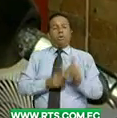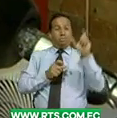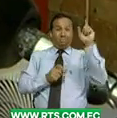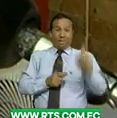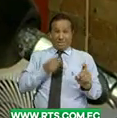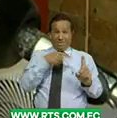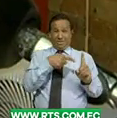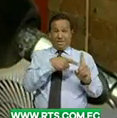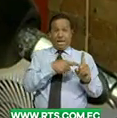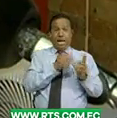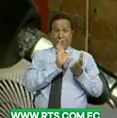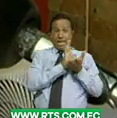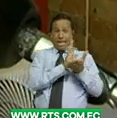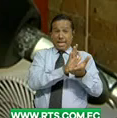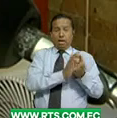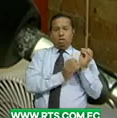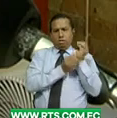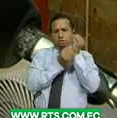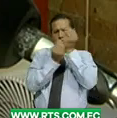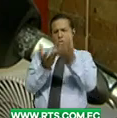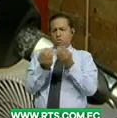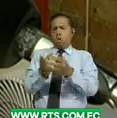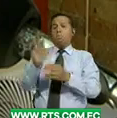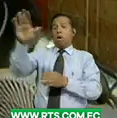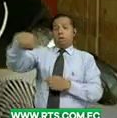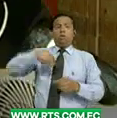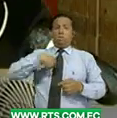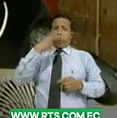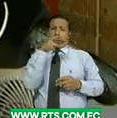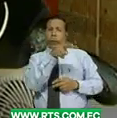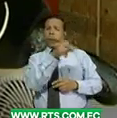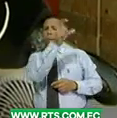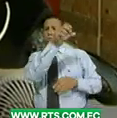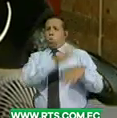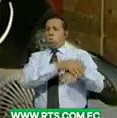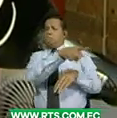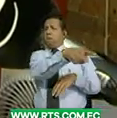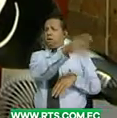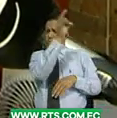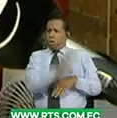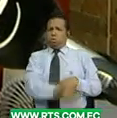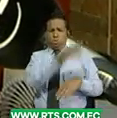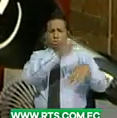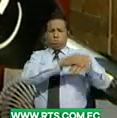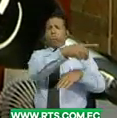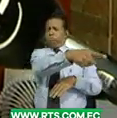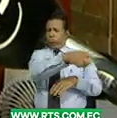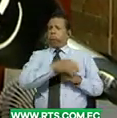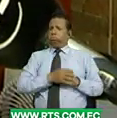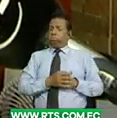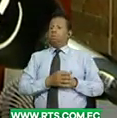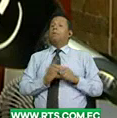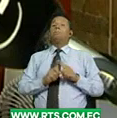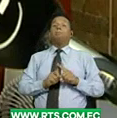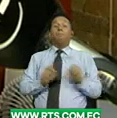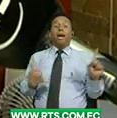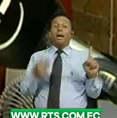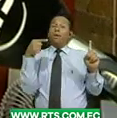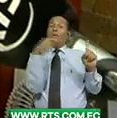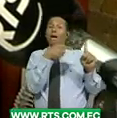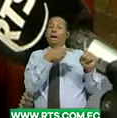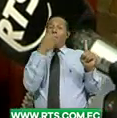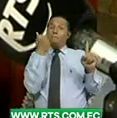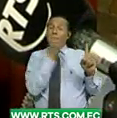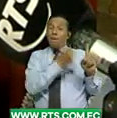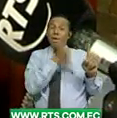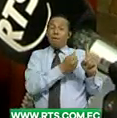ejemplo, conocer quién es el autor intelectual, pero ese mismo testigo protegido se